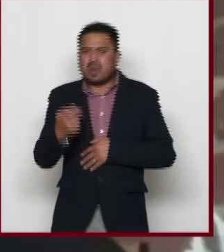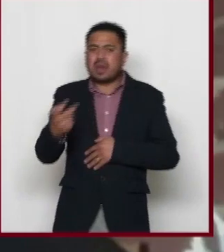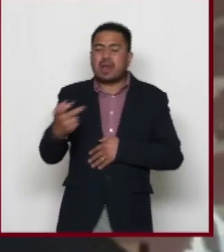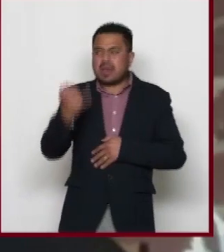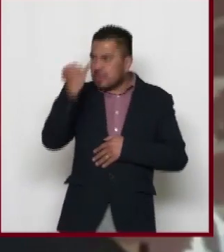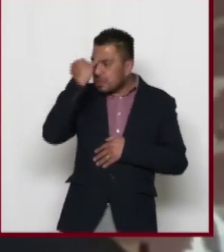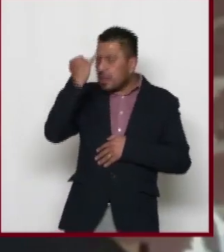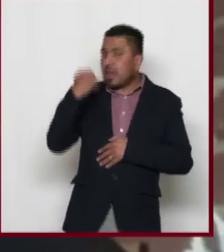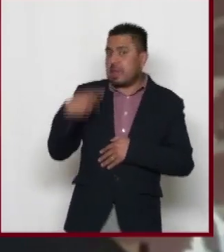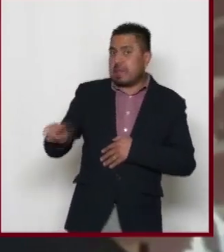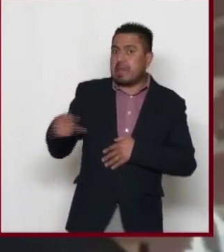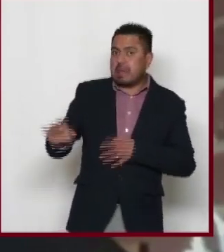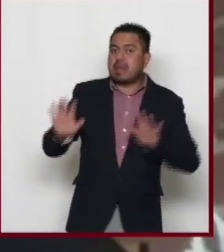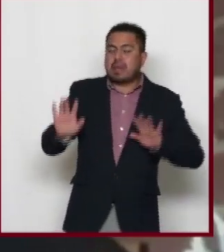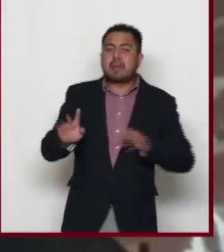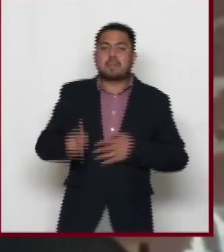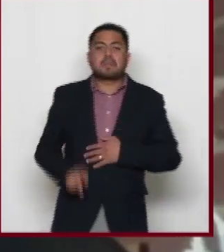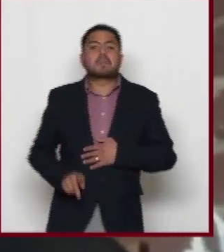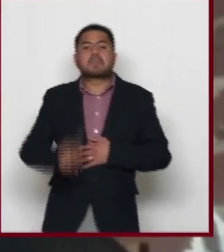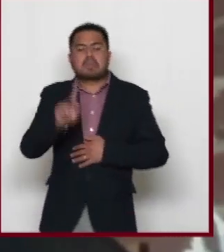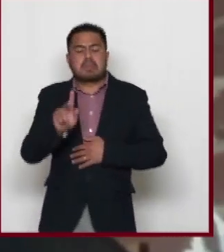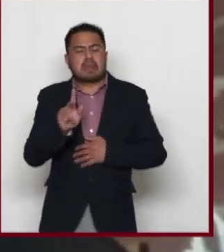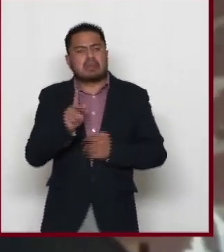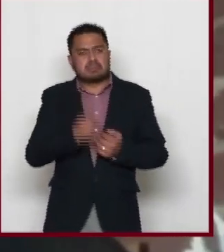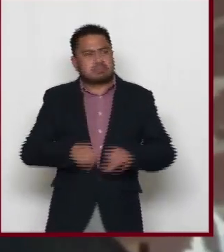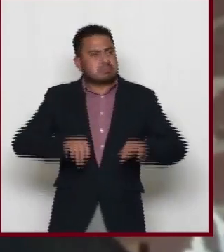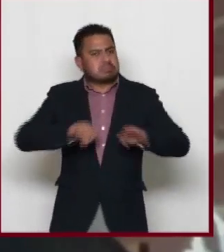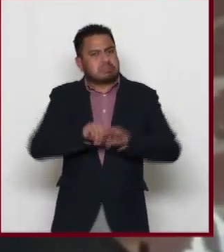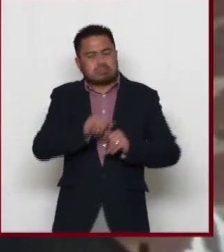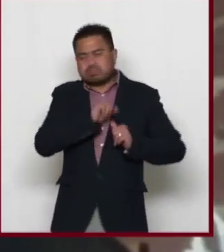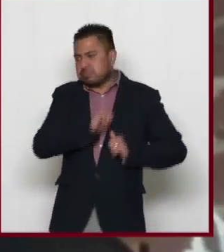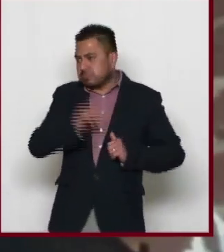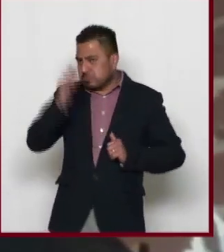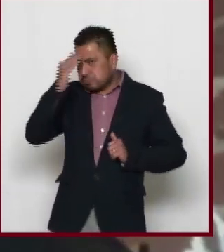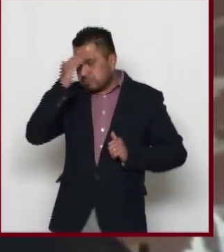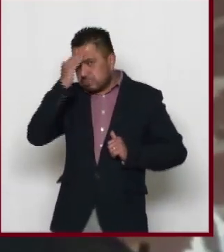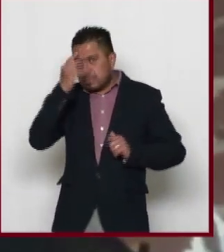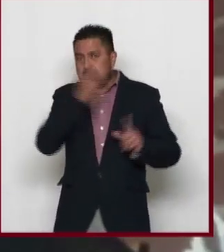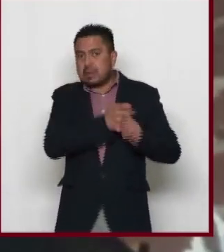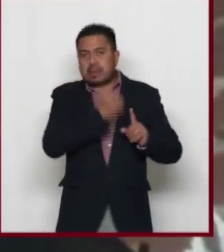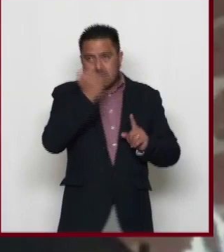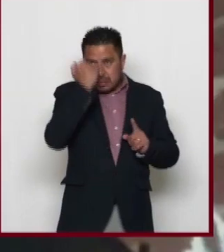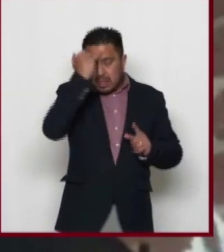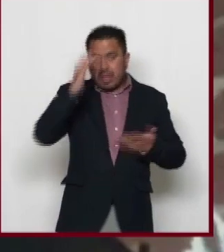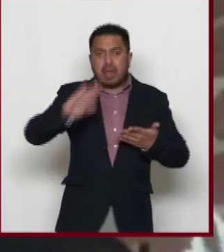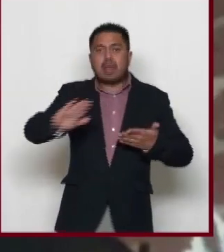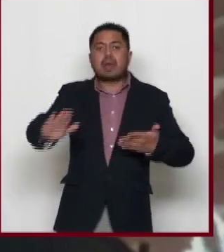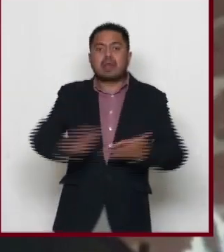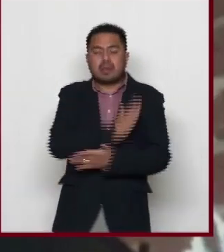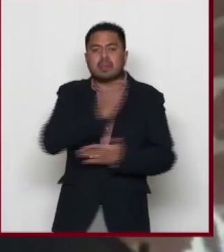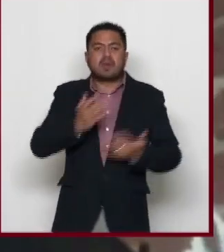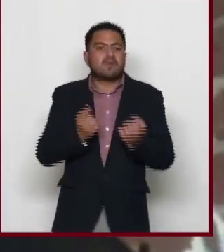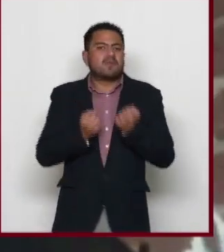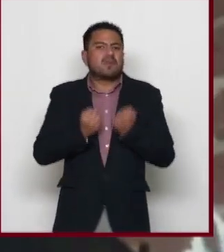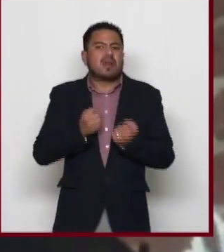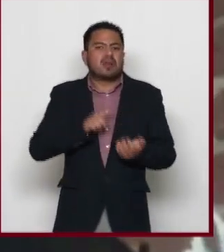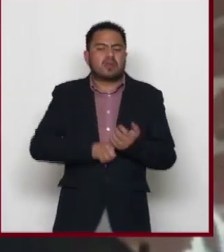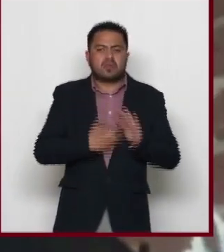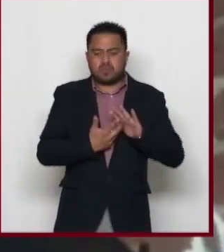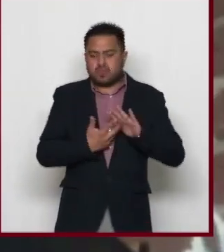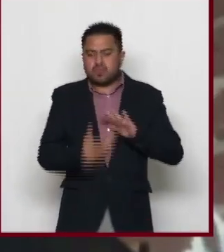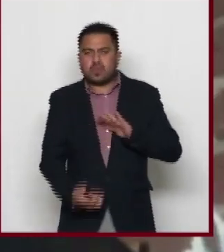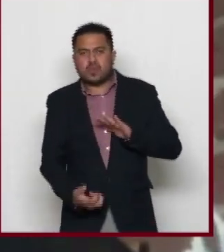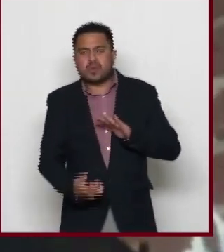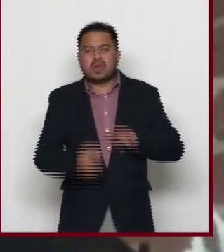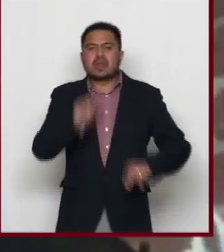Hooke, porque pues, sí, la idea era más bien de Hooke. Pero es sumamente importante esa